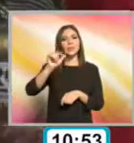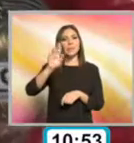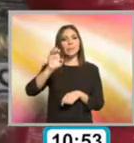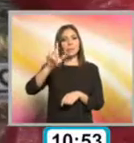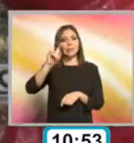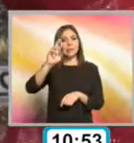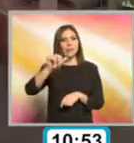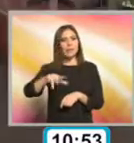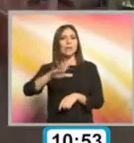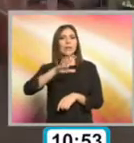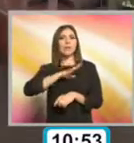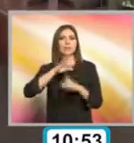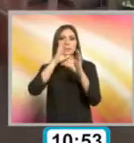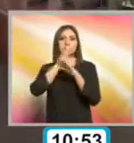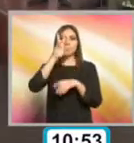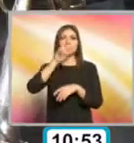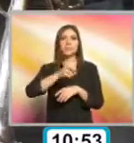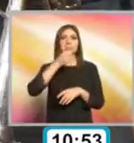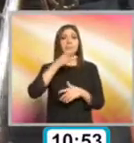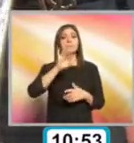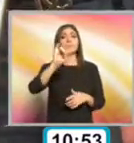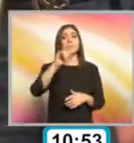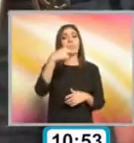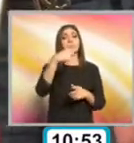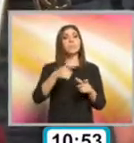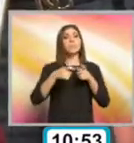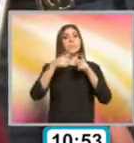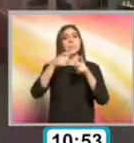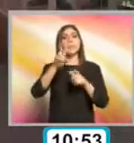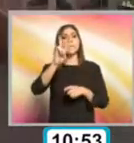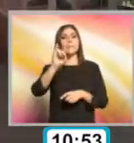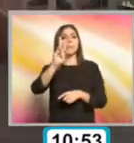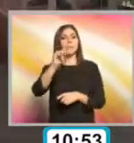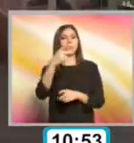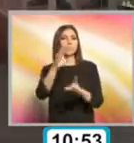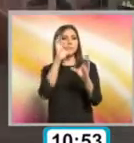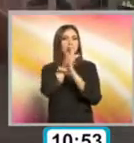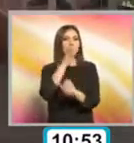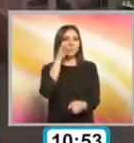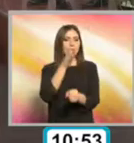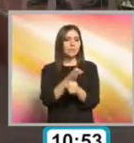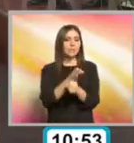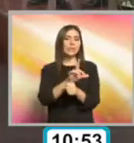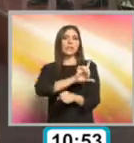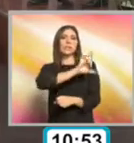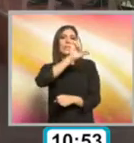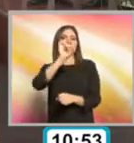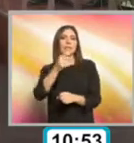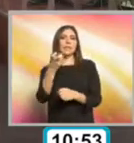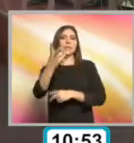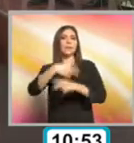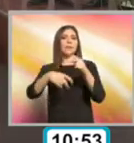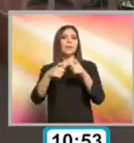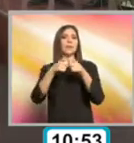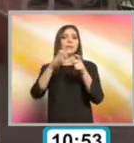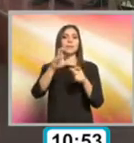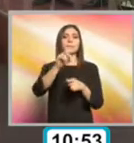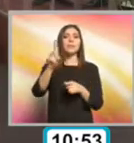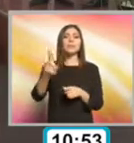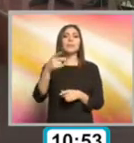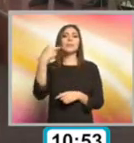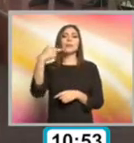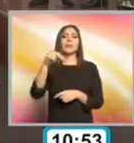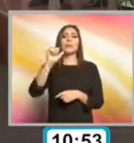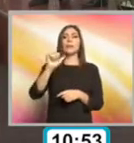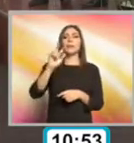muy buenos. Así es, del disco ese de en vivo, de corridos y rancheras en vivo, se desprendió este sencillo que es A ver a qué horas.